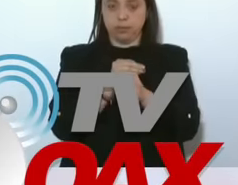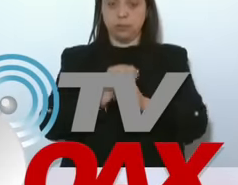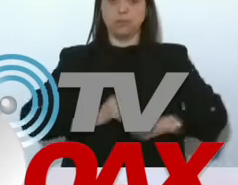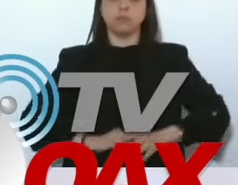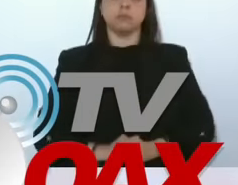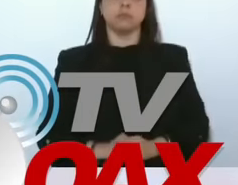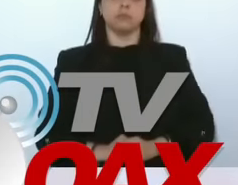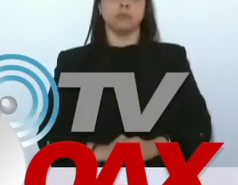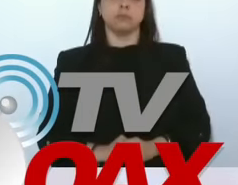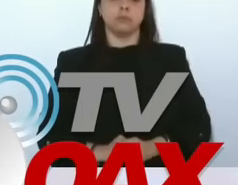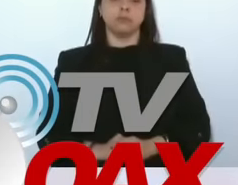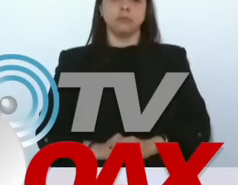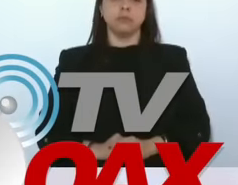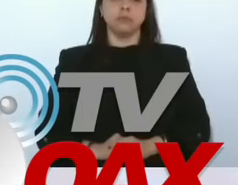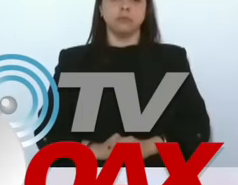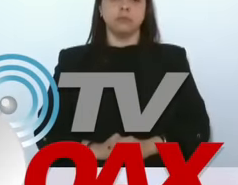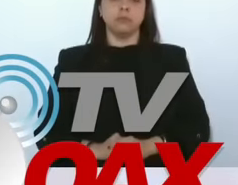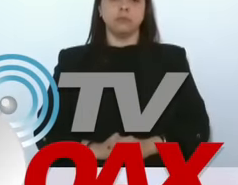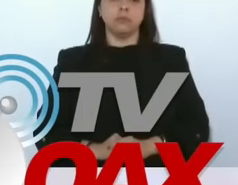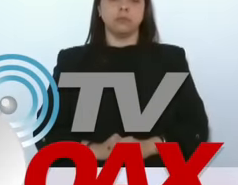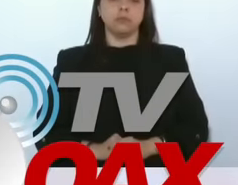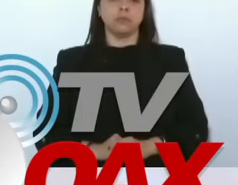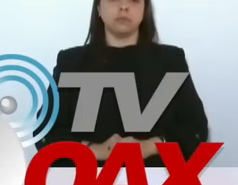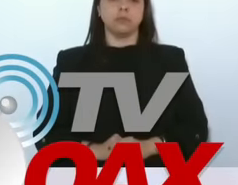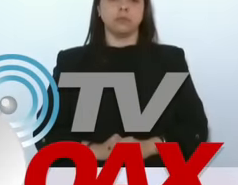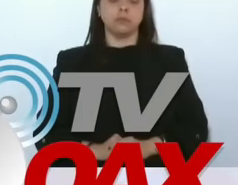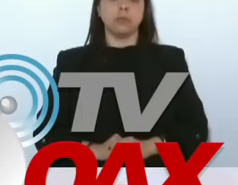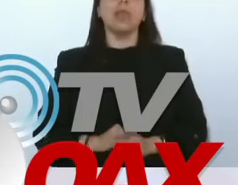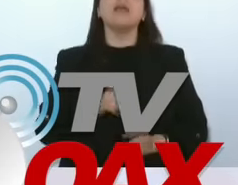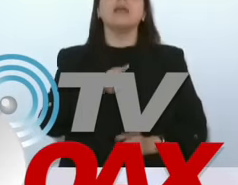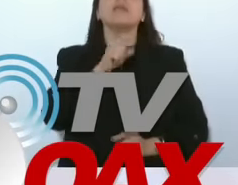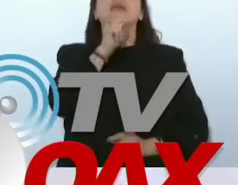y de manera gratuita,